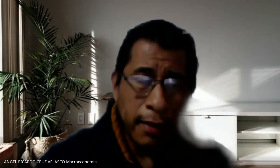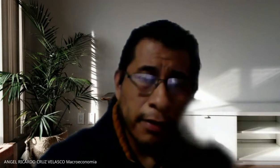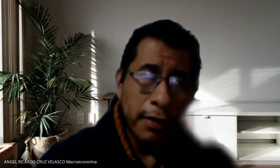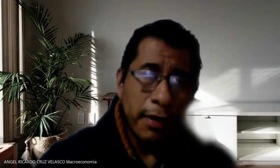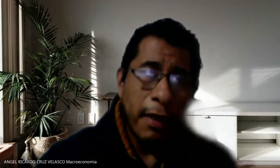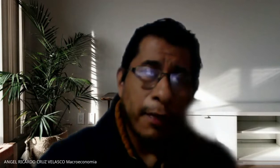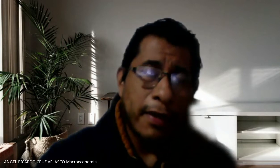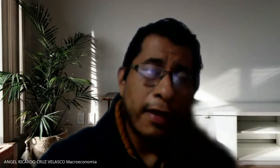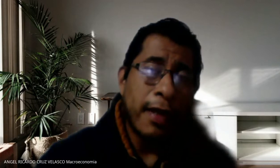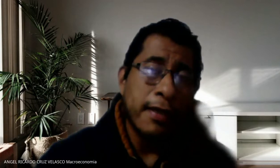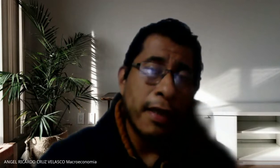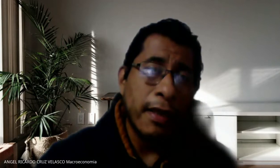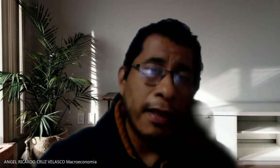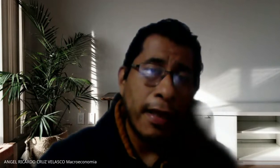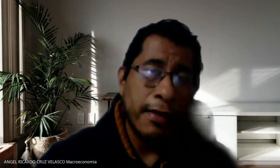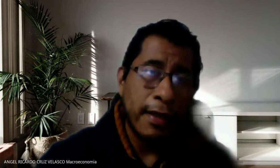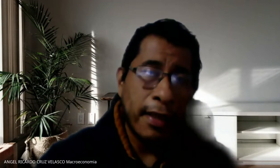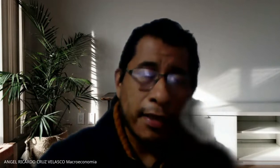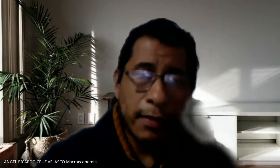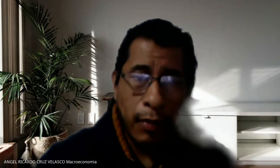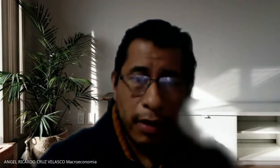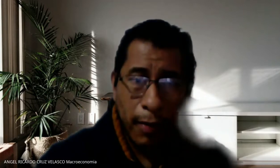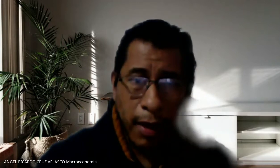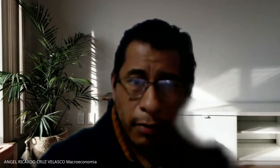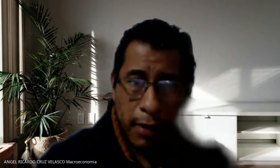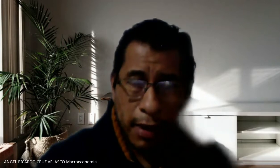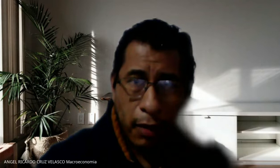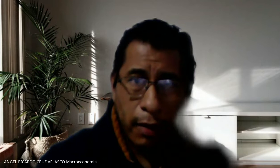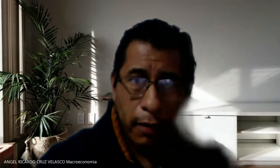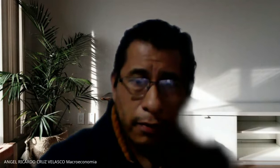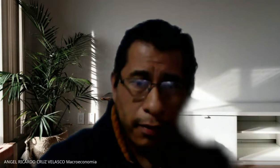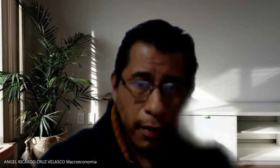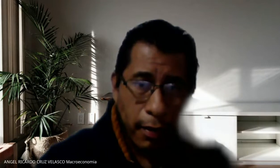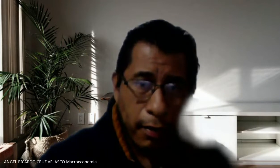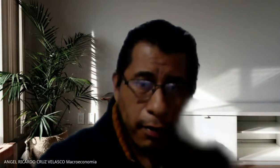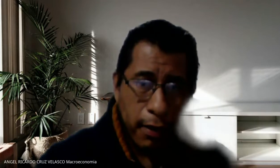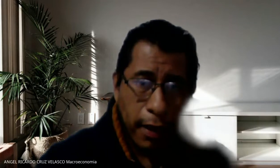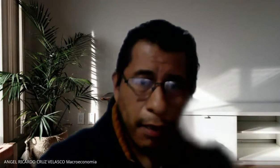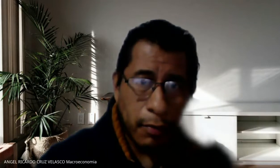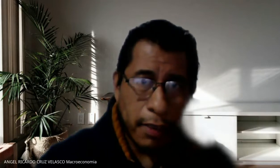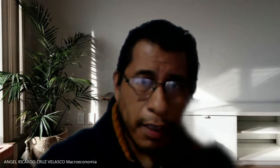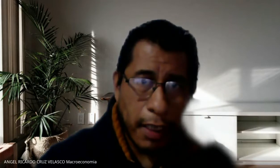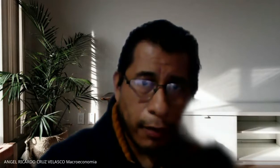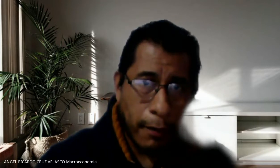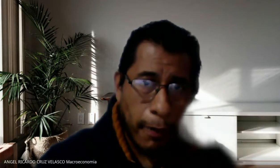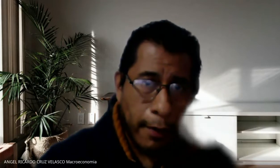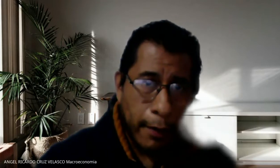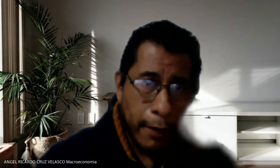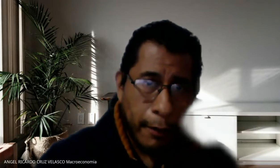semana. Y a partir de la siguiente clase, pues retomaríamos hasta donde nos quedaríamos el día de